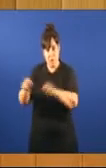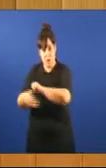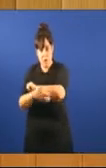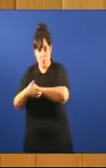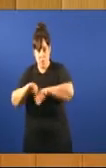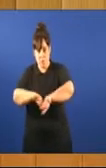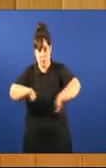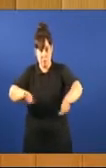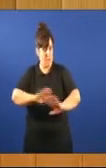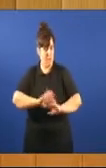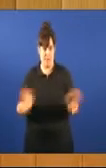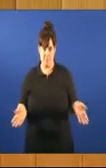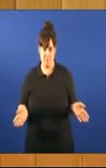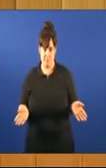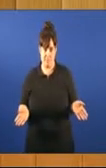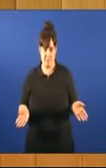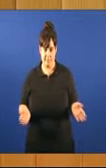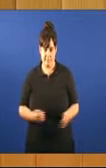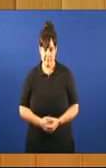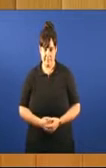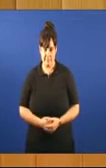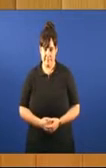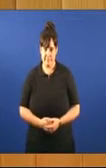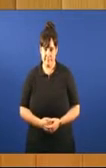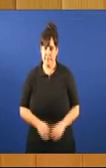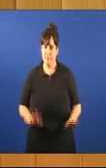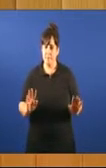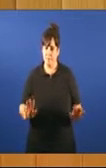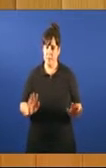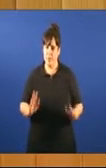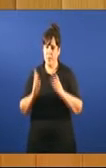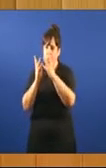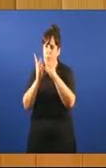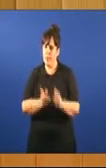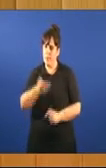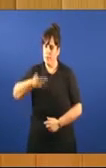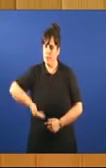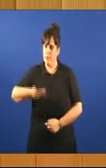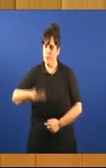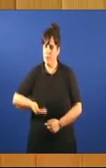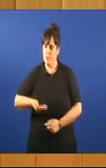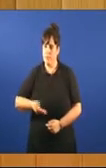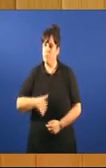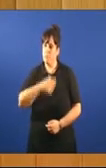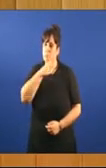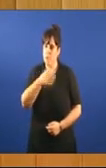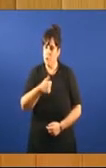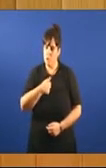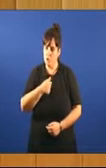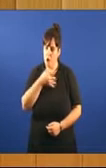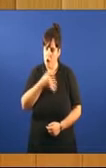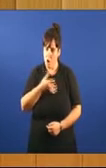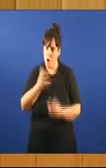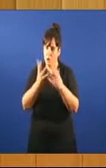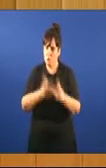cantinela. Pero mire, dado que os números son importantes, permítame que ilustre con números o que veño